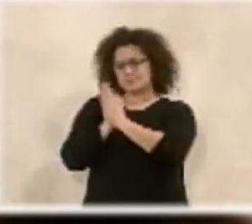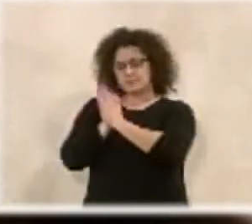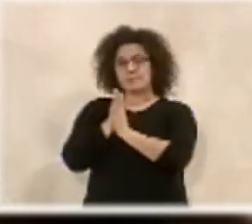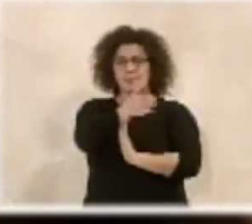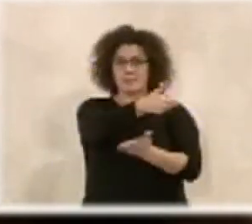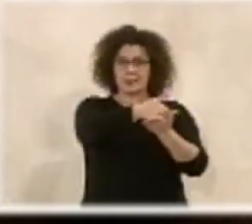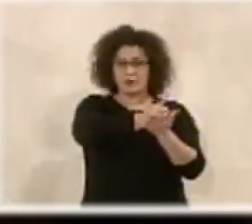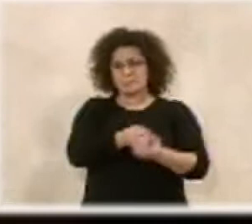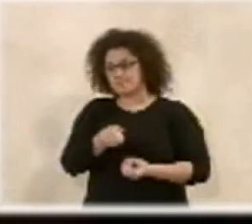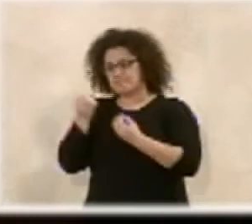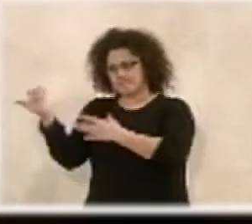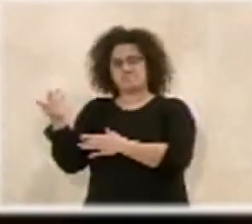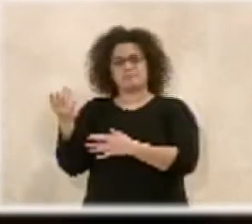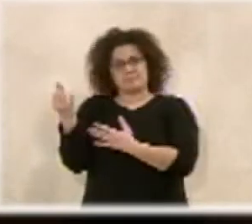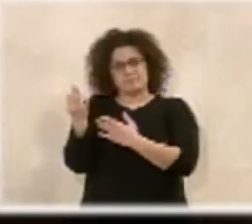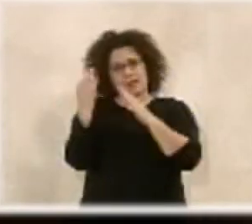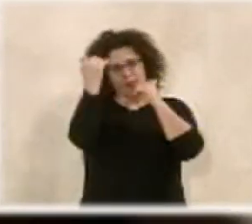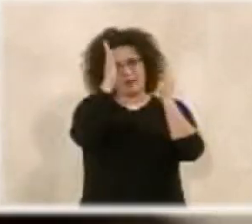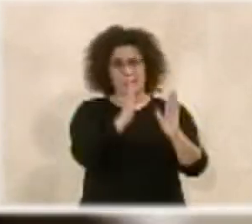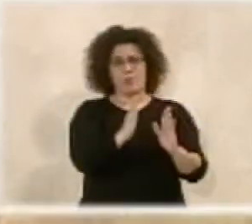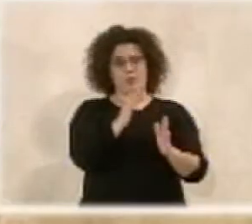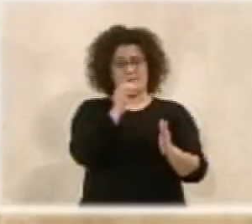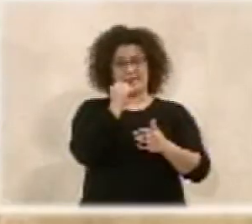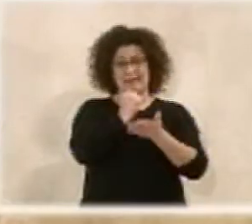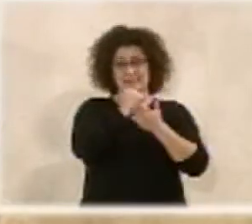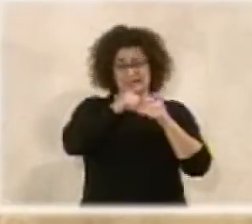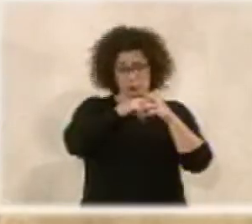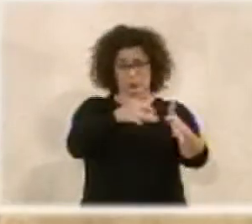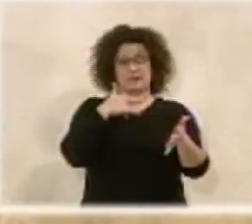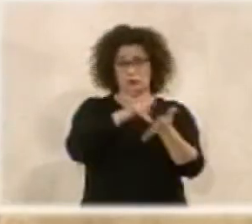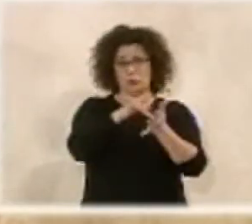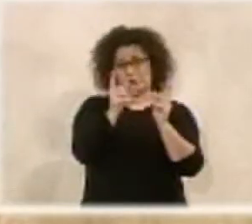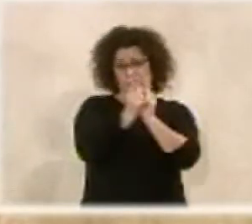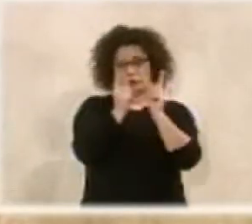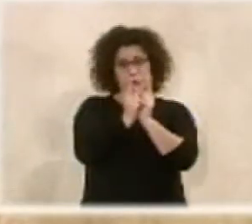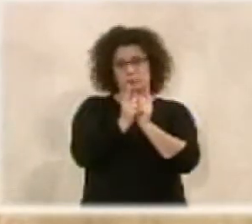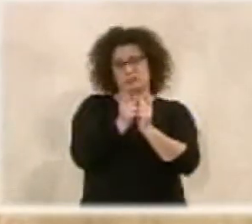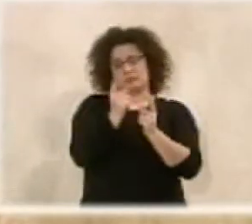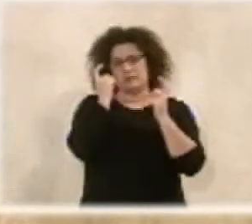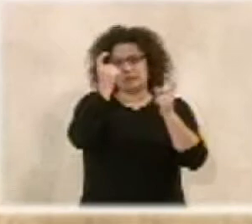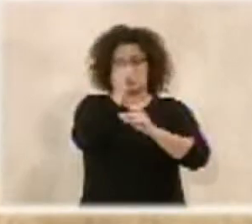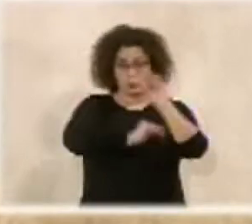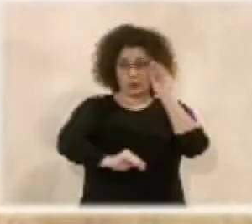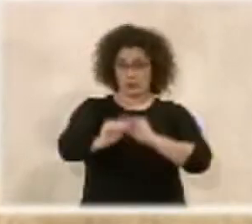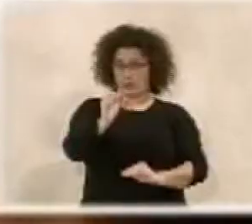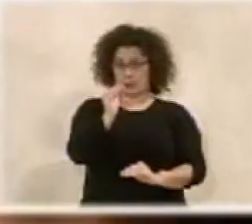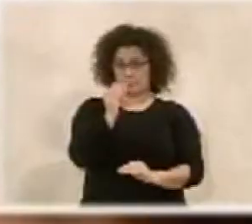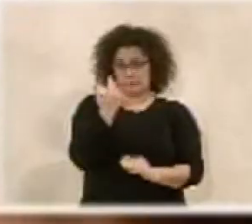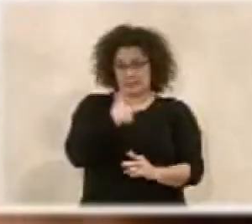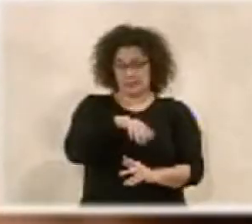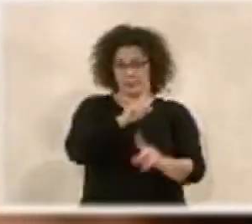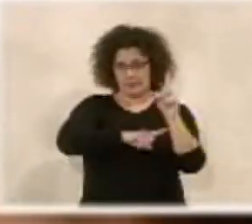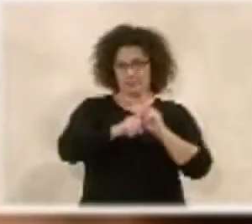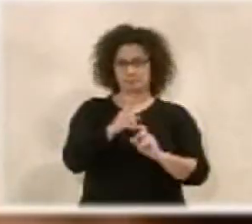la petición que los vecinos presentaron en el registro y que a la mayor brevedad posible pues quede la orden oportuna para que se solucione el problema que lo